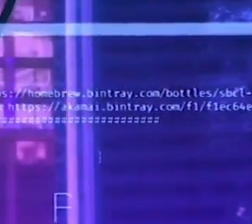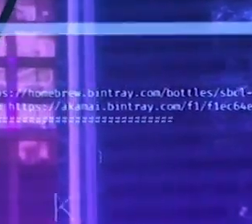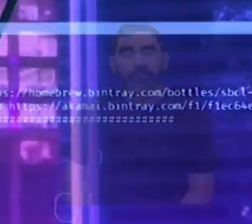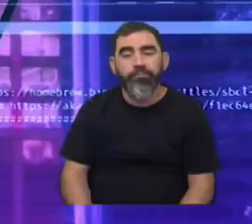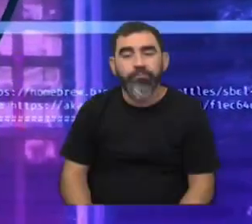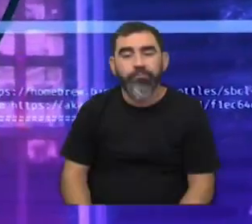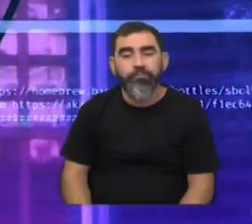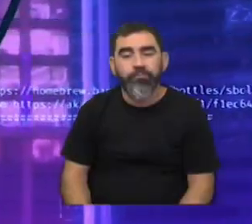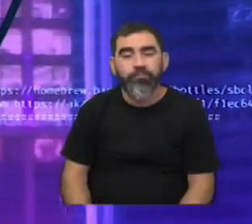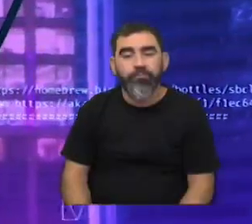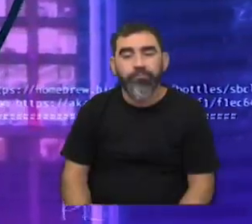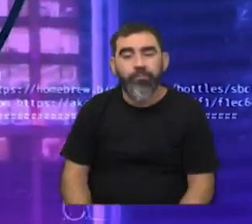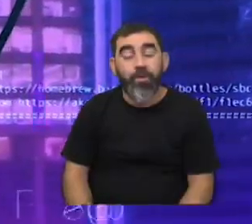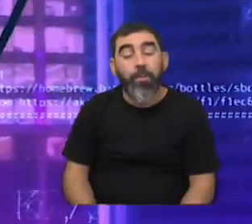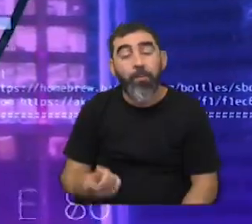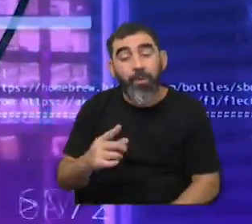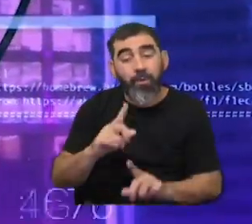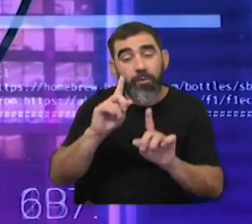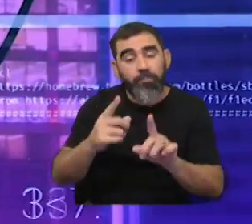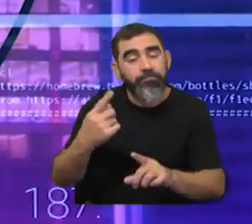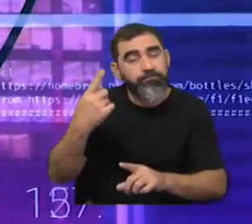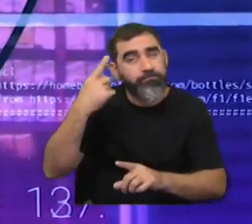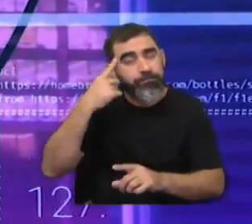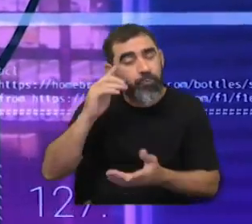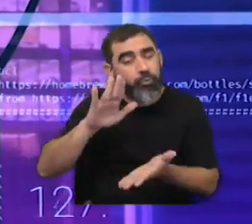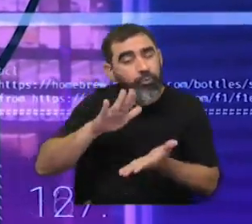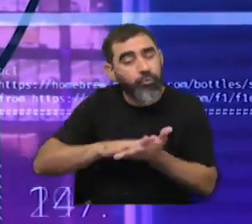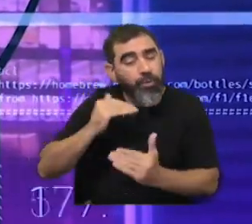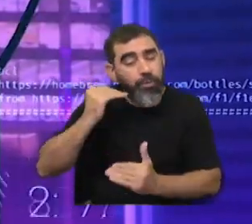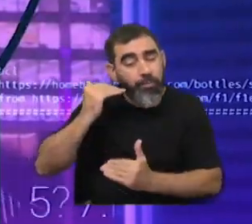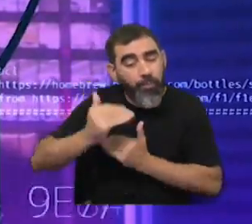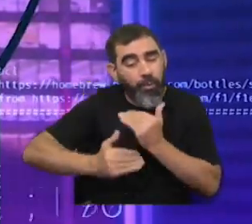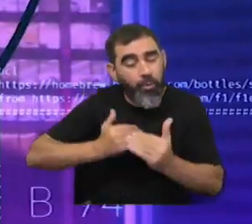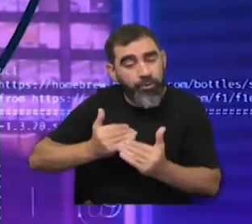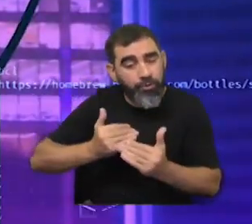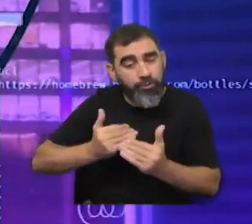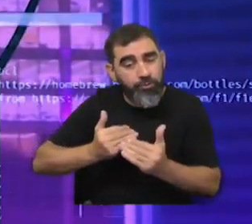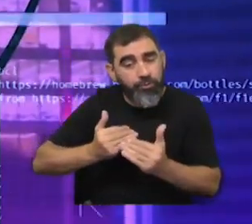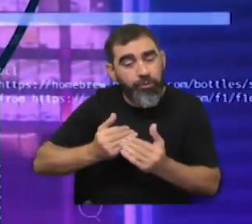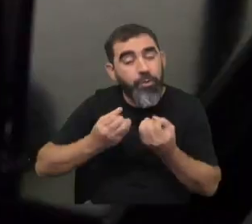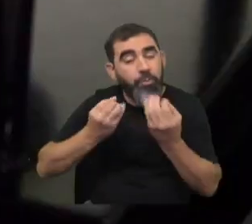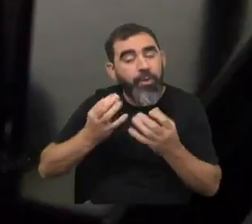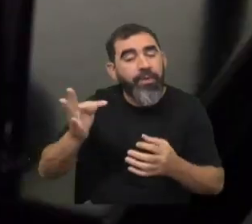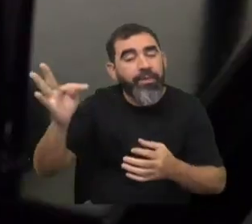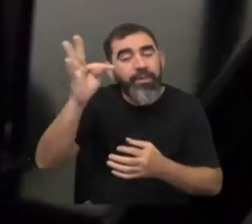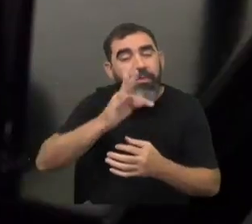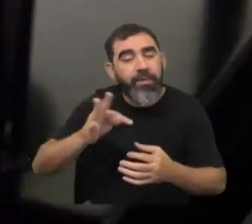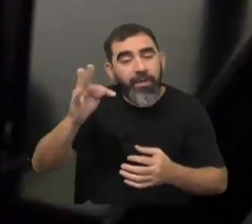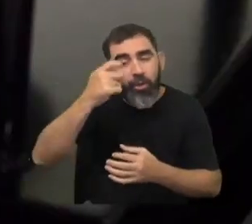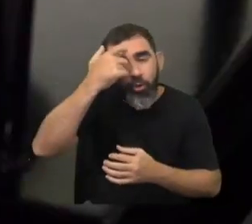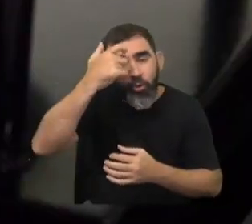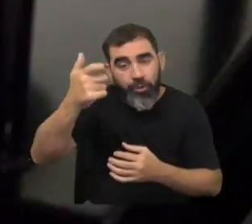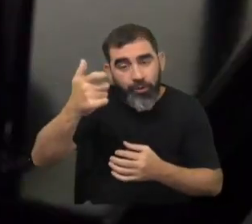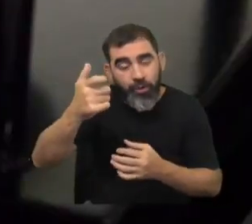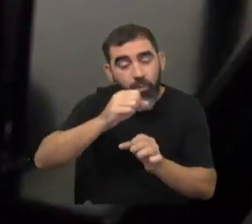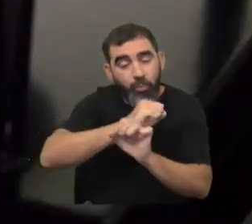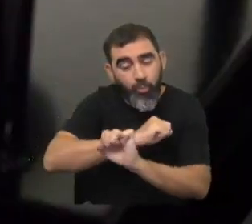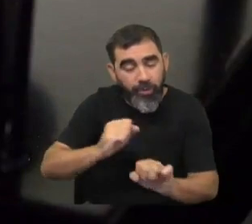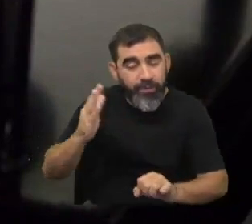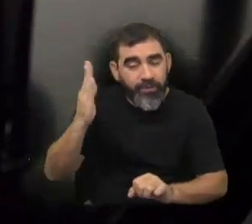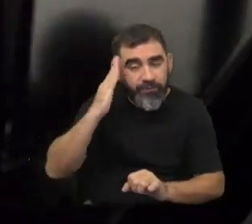Pero al mismo tiempo, la reflexión sobre los procesos de justificación de las teorías científicas nos permiten a